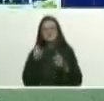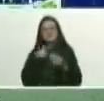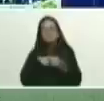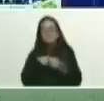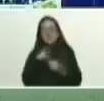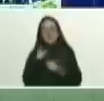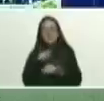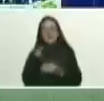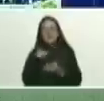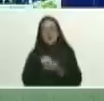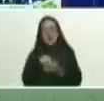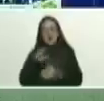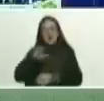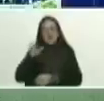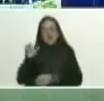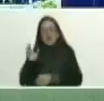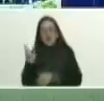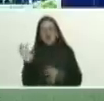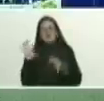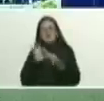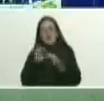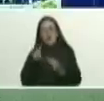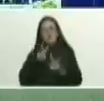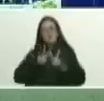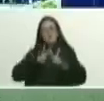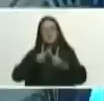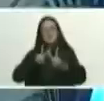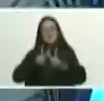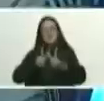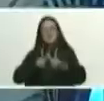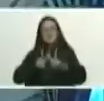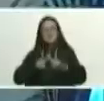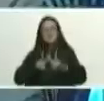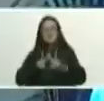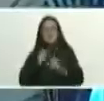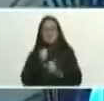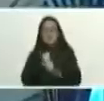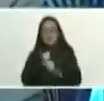locales involucrados en la gran misión Vivienda Venezuela, por